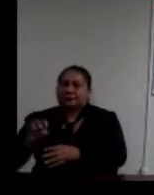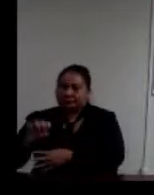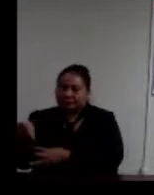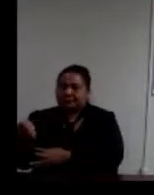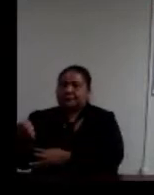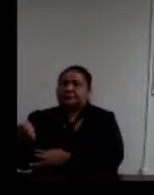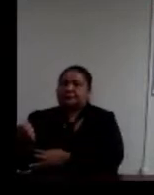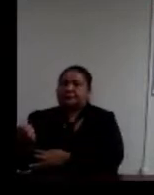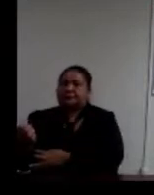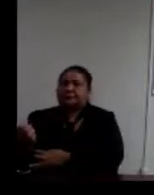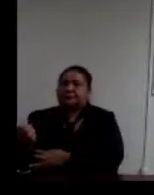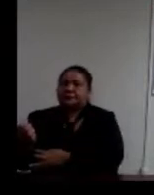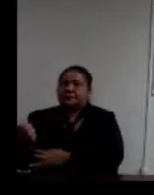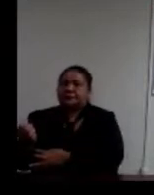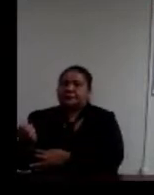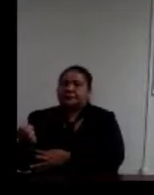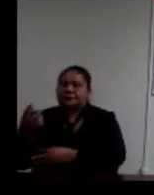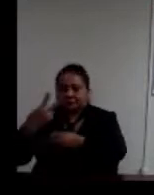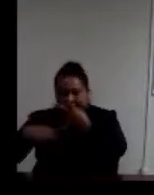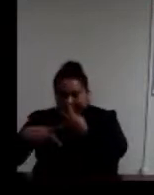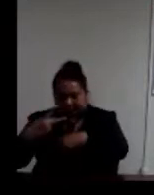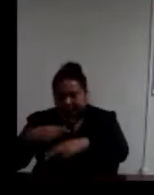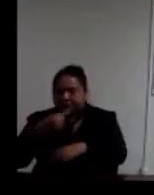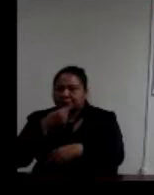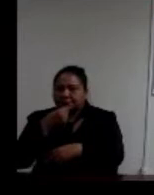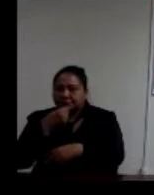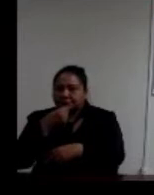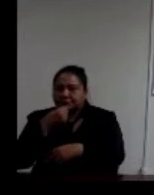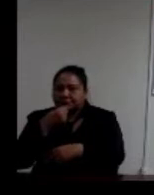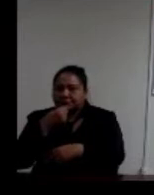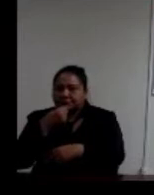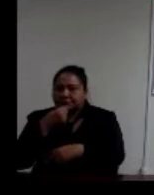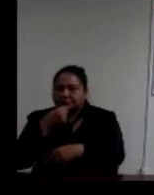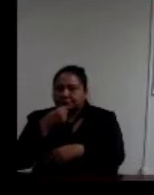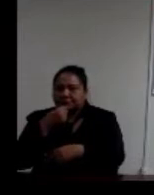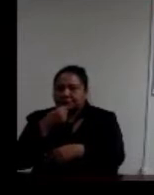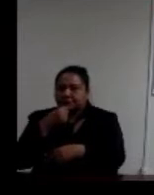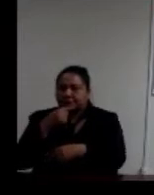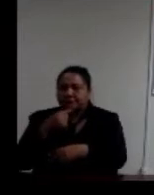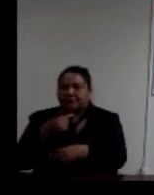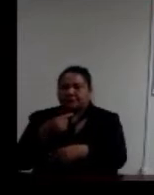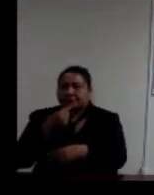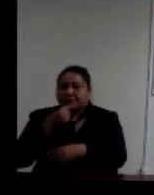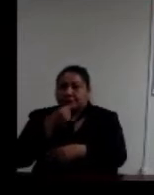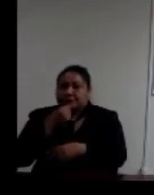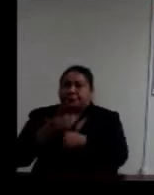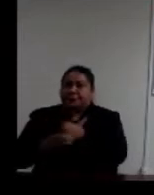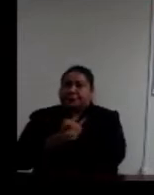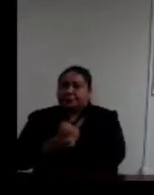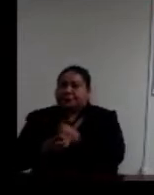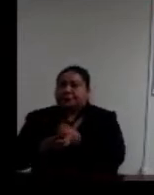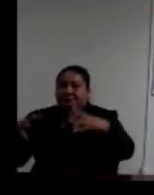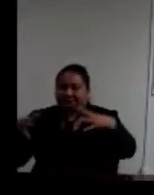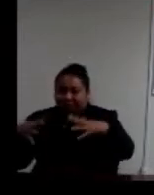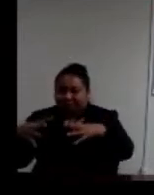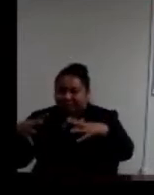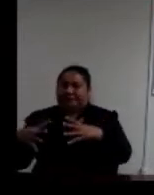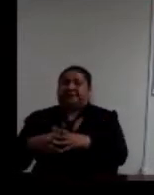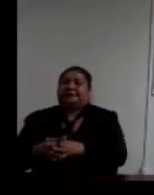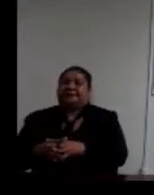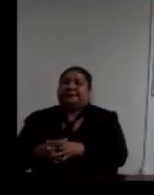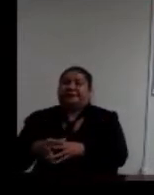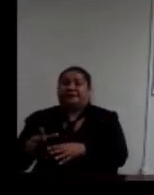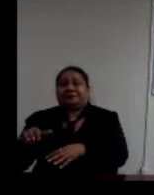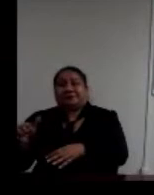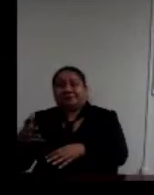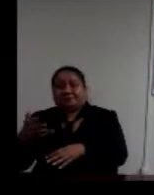Entonces, si ya me traigo al niño a la carrera, bajo presión, le puedo generar otro